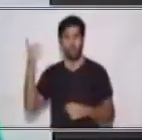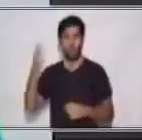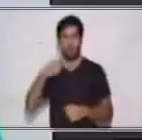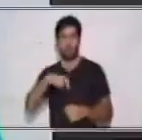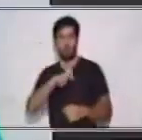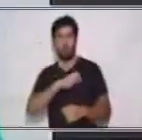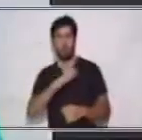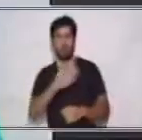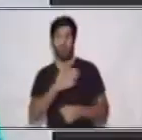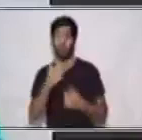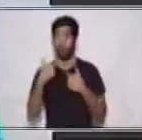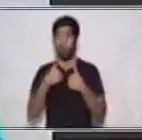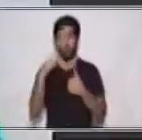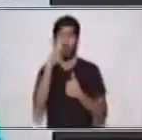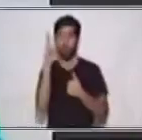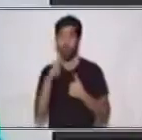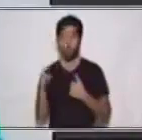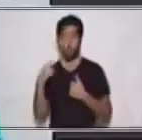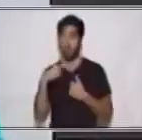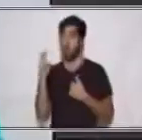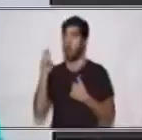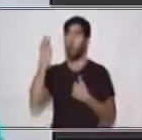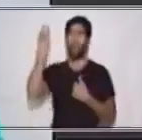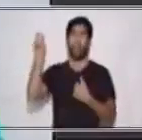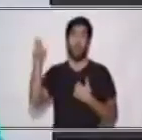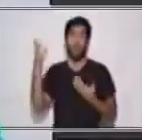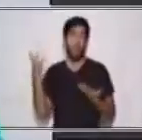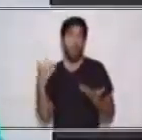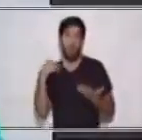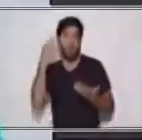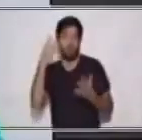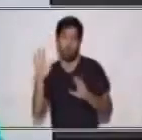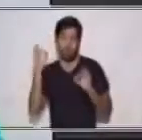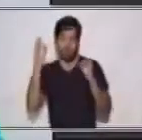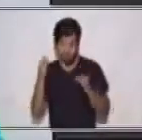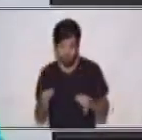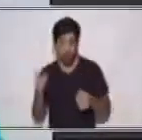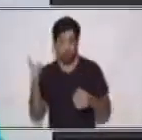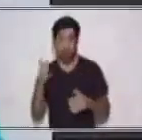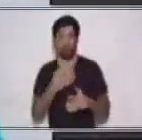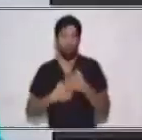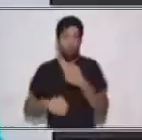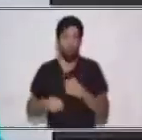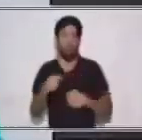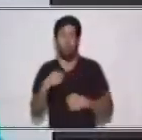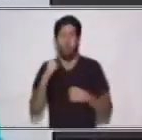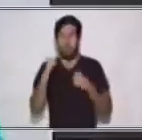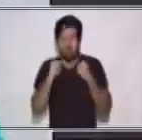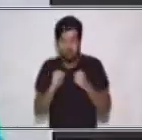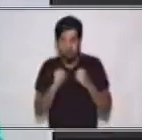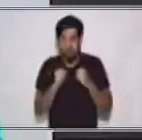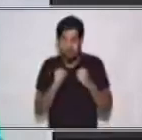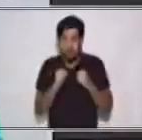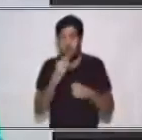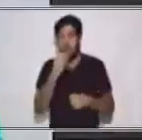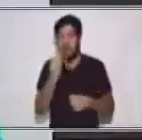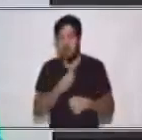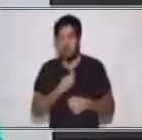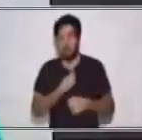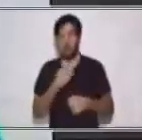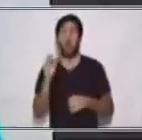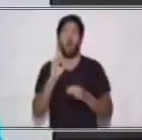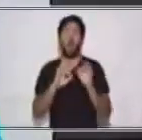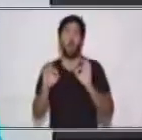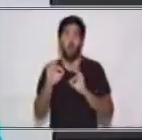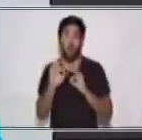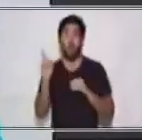estado en esa temperatura, entonces no sé si realmente lo sufre. Tampoco sé si Fernando